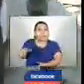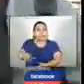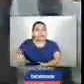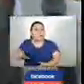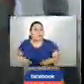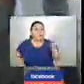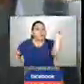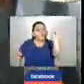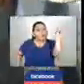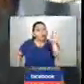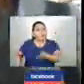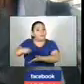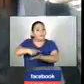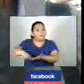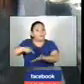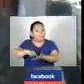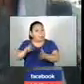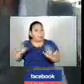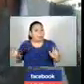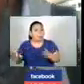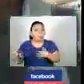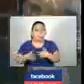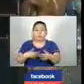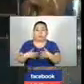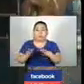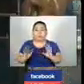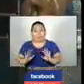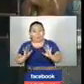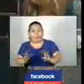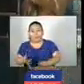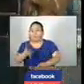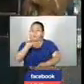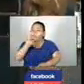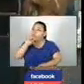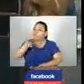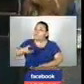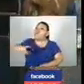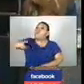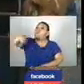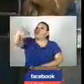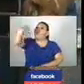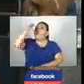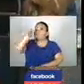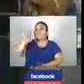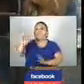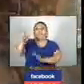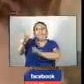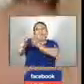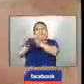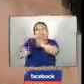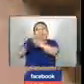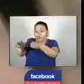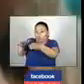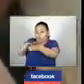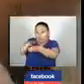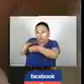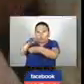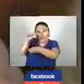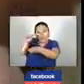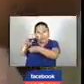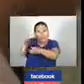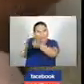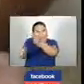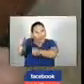capital salvadoreña. Para ellas no hay nada más delicioso y nutricional que un vasito repleto con